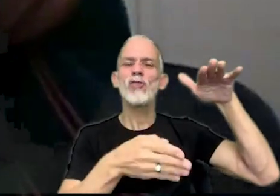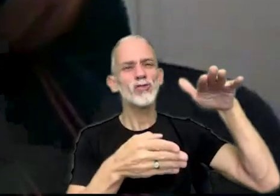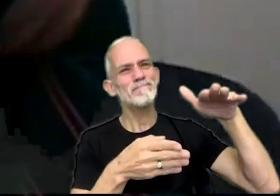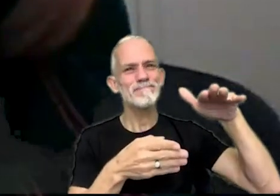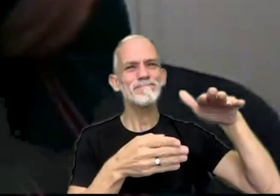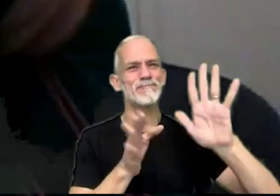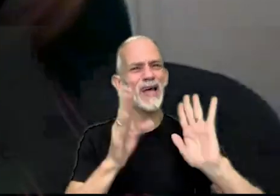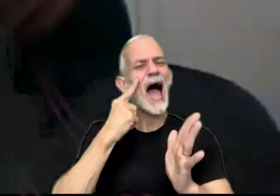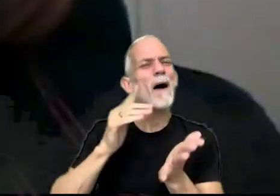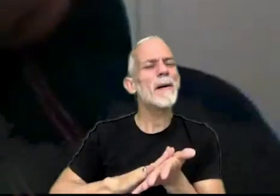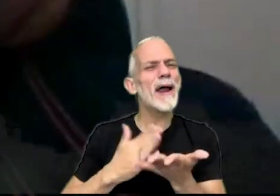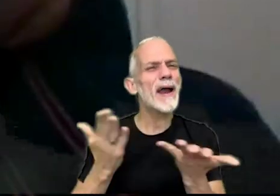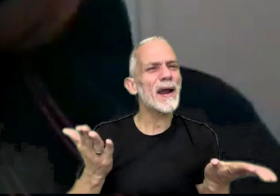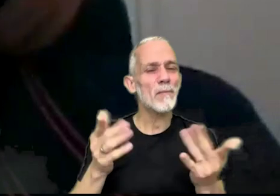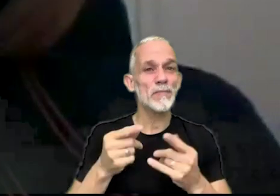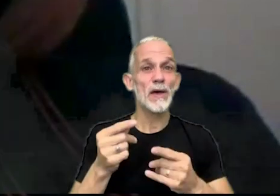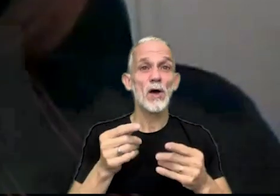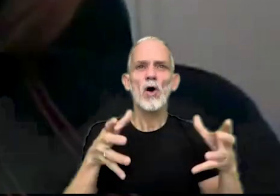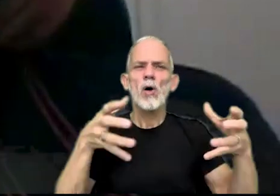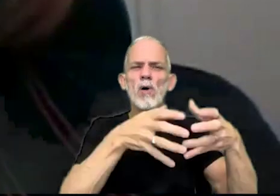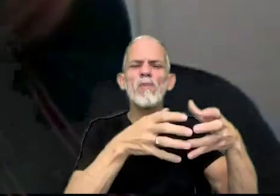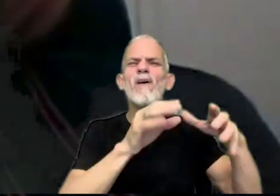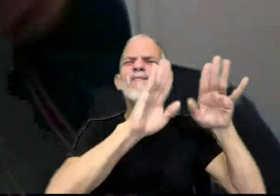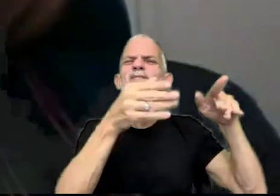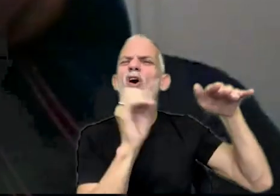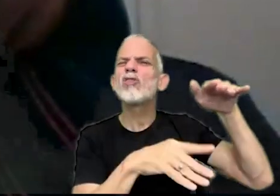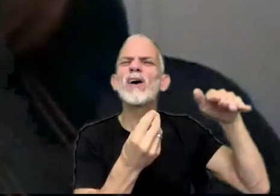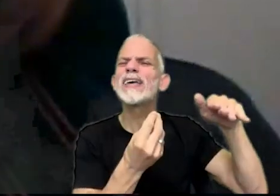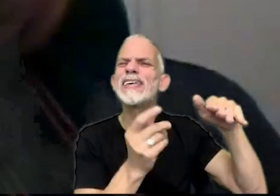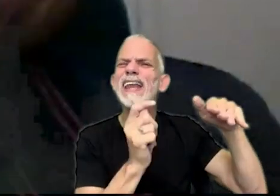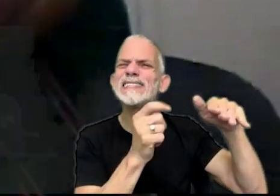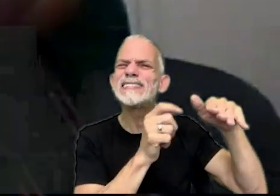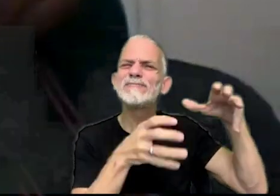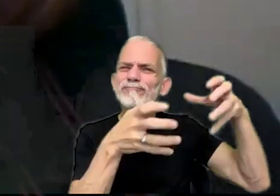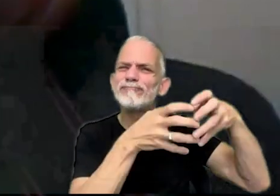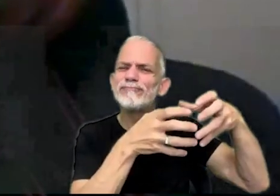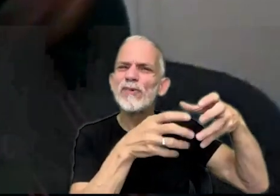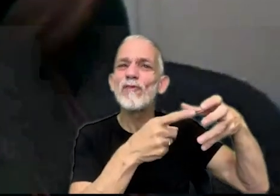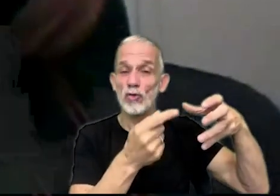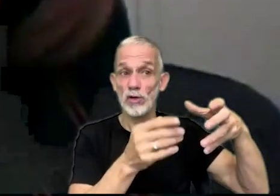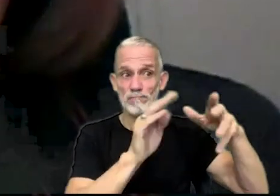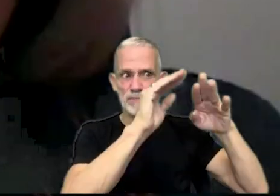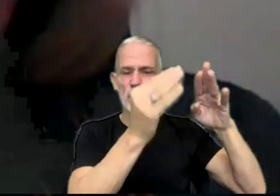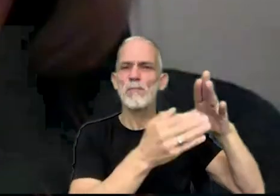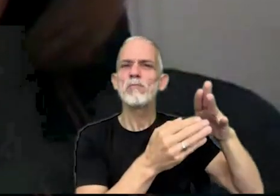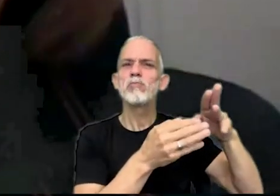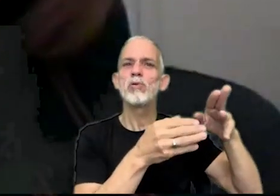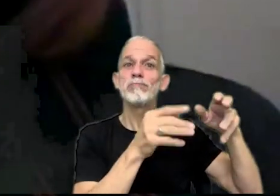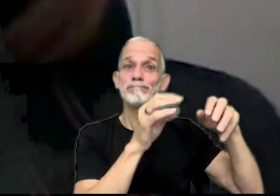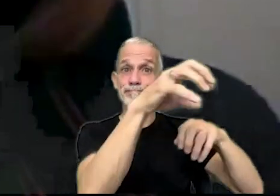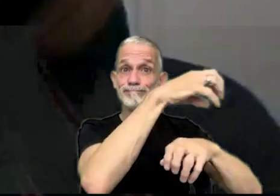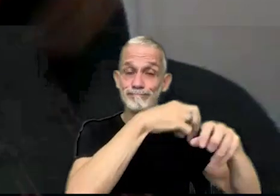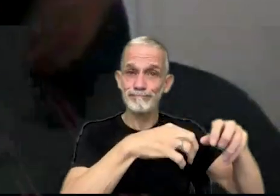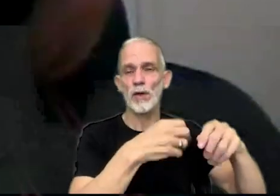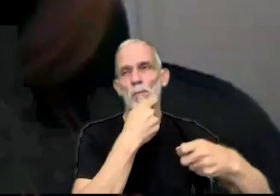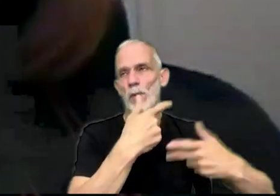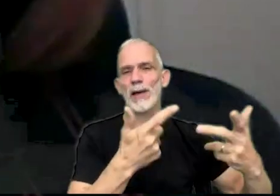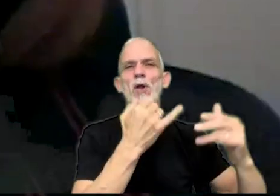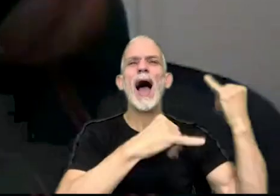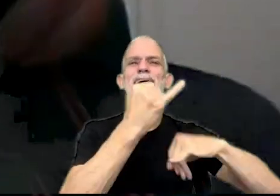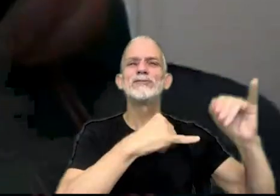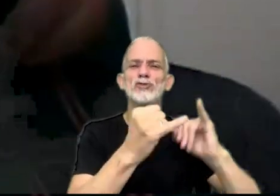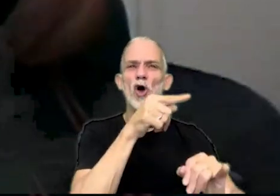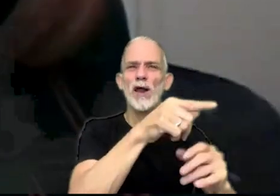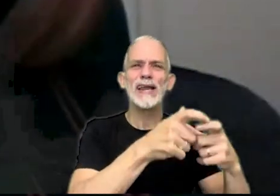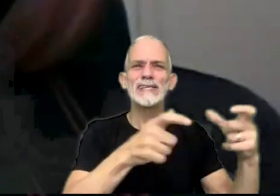lo que tengo que verificar es la conformación de ese fondo, y si la cartera que integra ese fondo es, suponte,